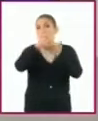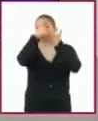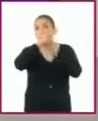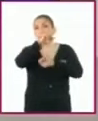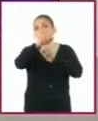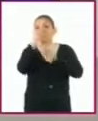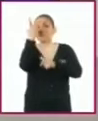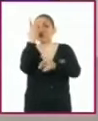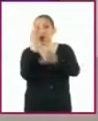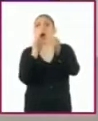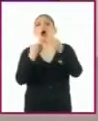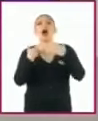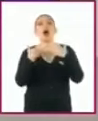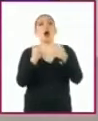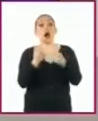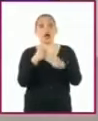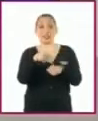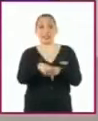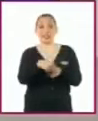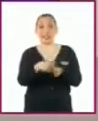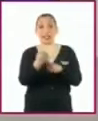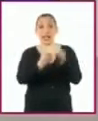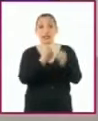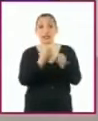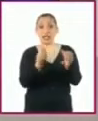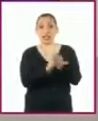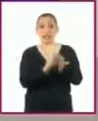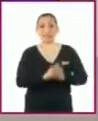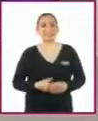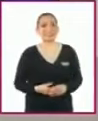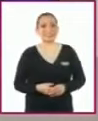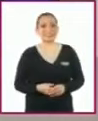alcanzar los aprendizajes esperados en este ciclo escolar.